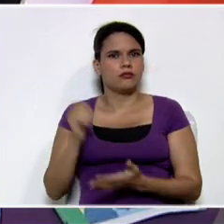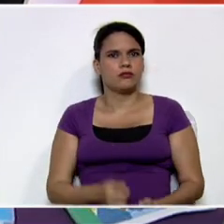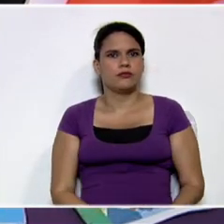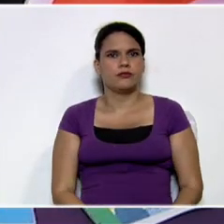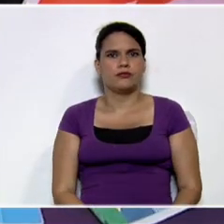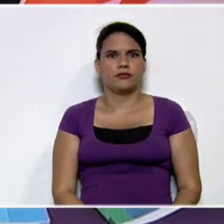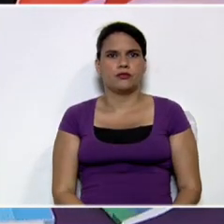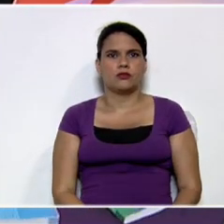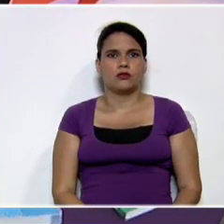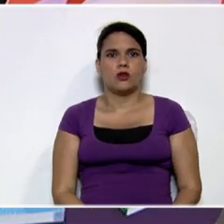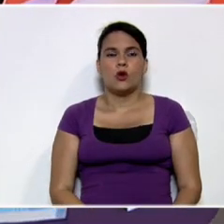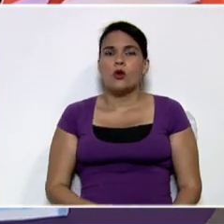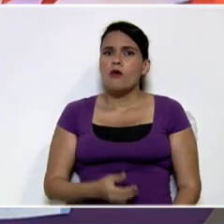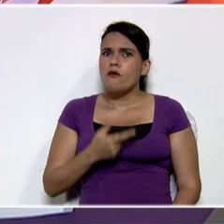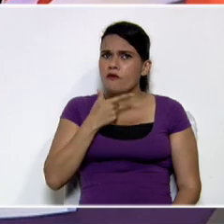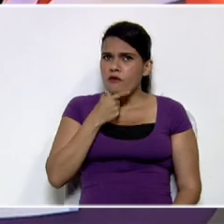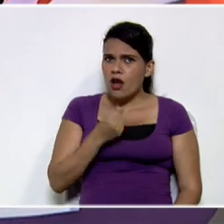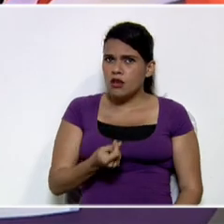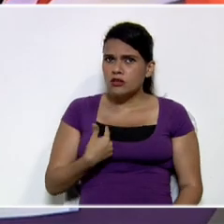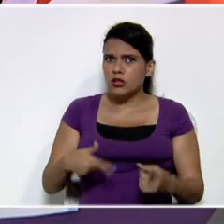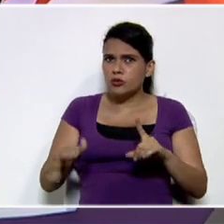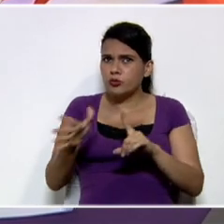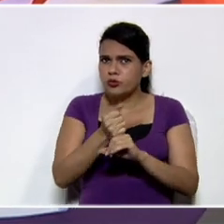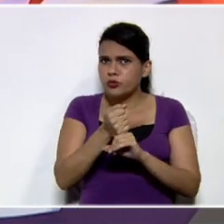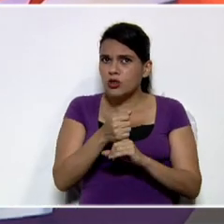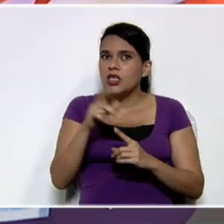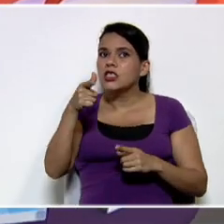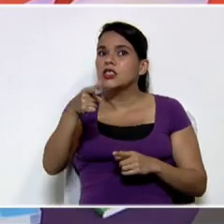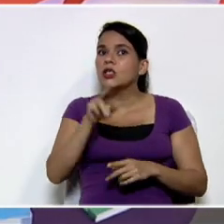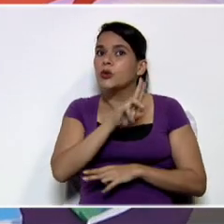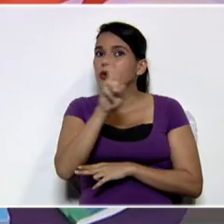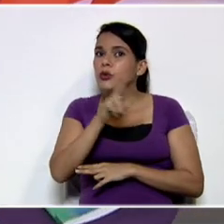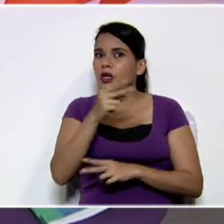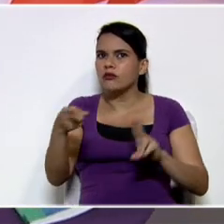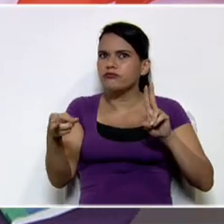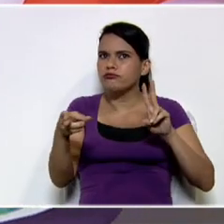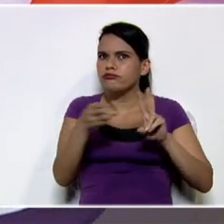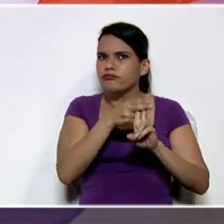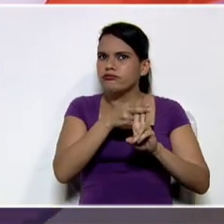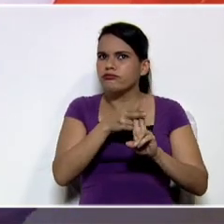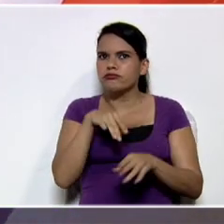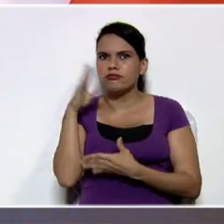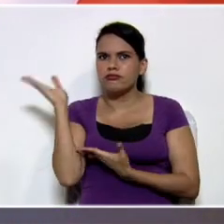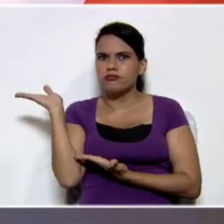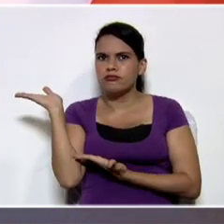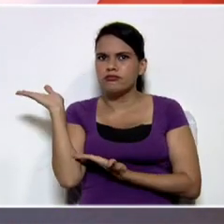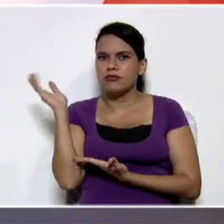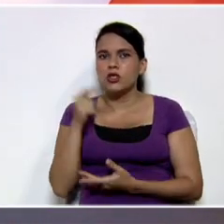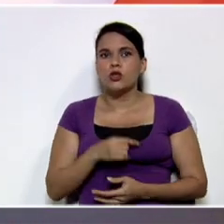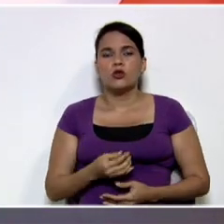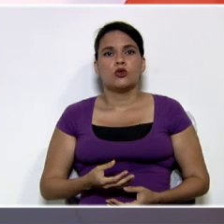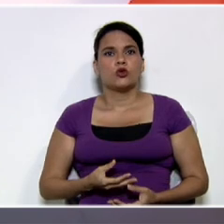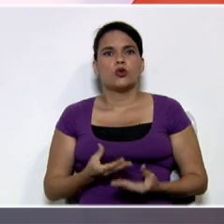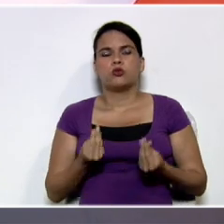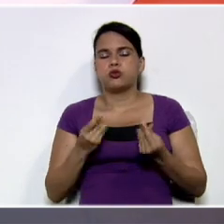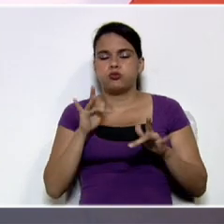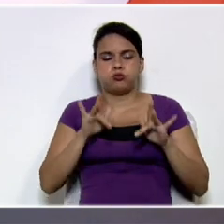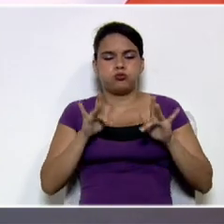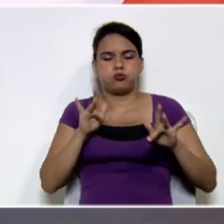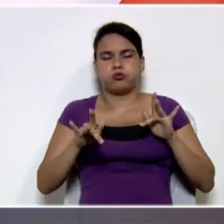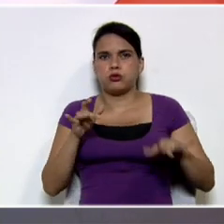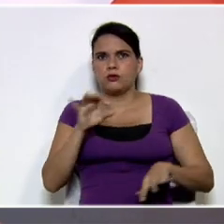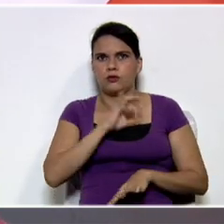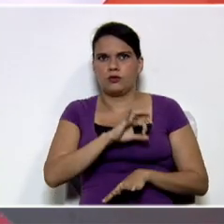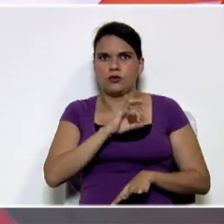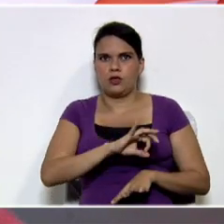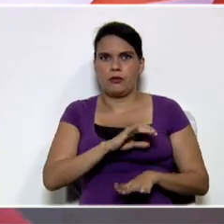@cadafamiliaunaescuela. Es mucho más fácil conseguirlos cada vez que utilizan la etiqueta Cada Familia Una Escuela. Son muchas otras redes sociales, sin embargo, vamos